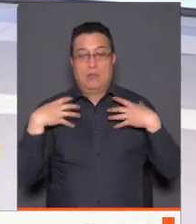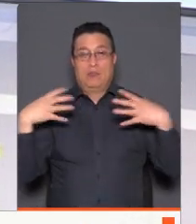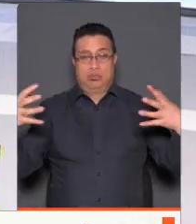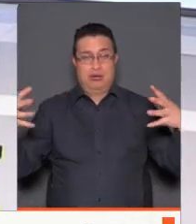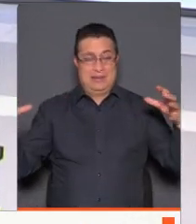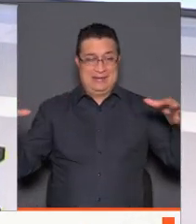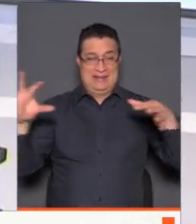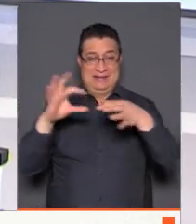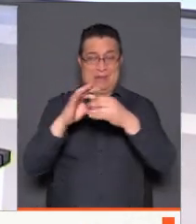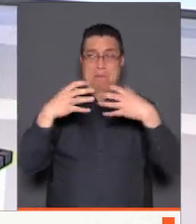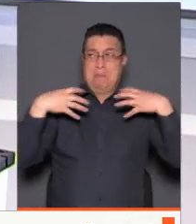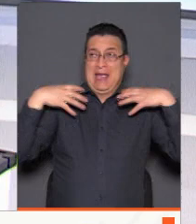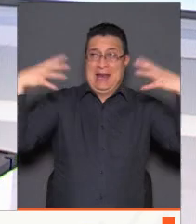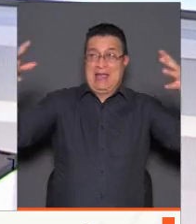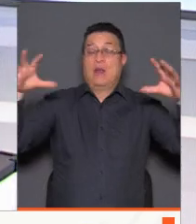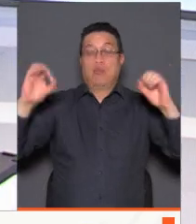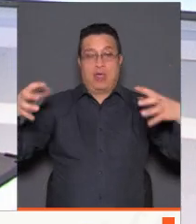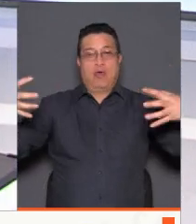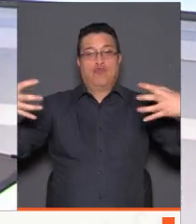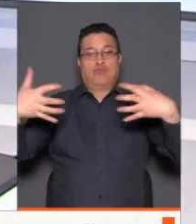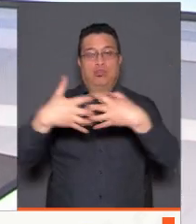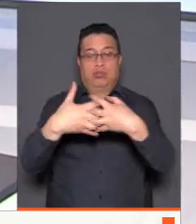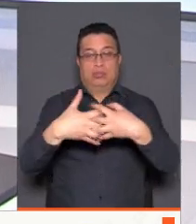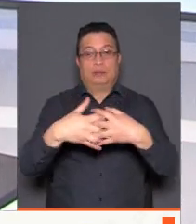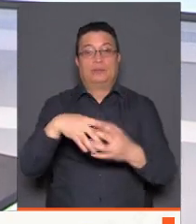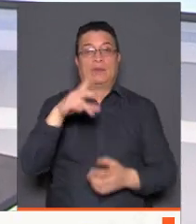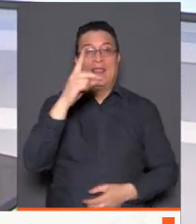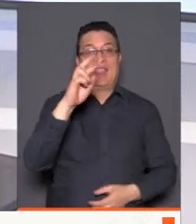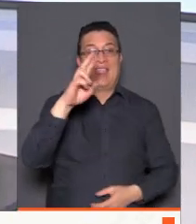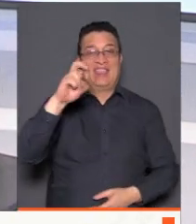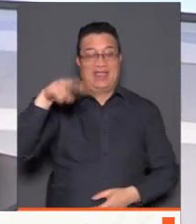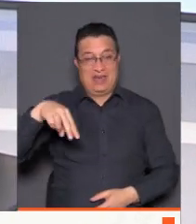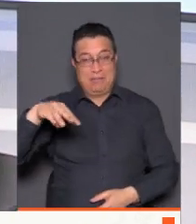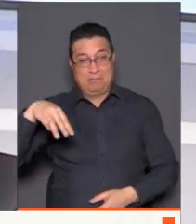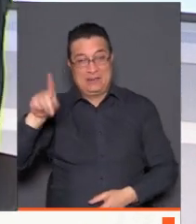dos operadores más grandes de casinos de juego, que es Dreams y Enjoy.